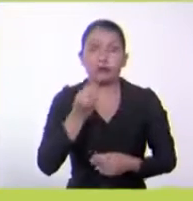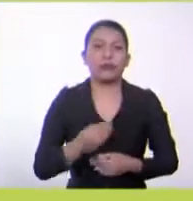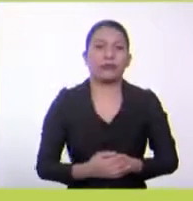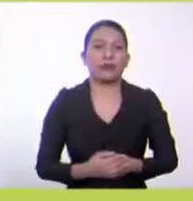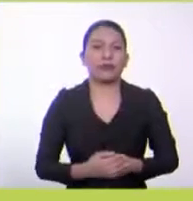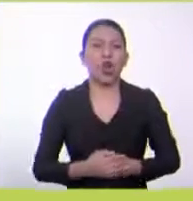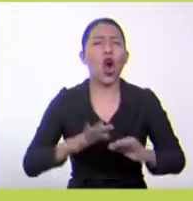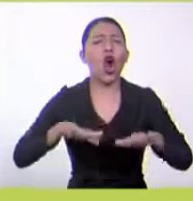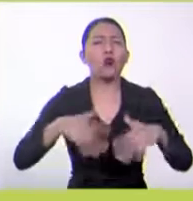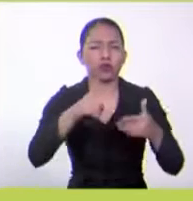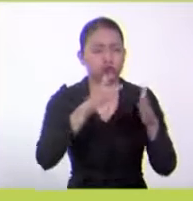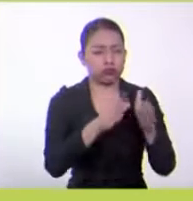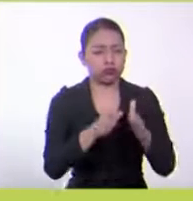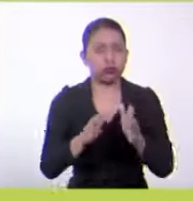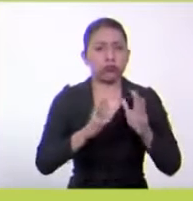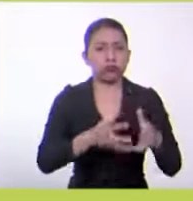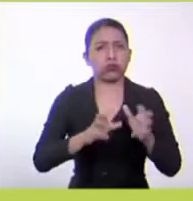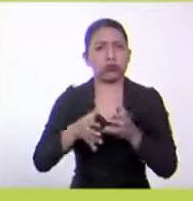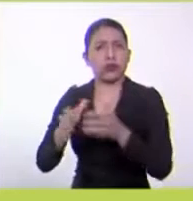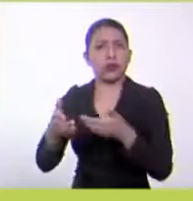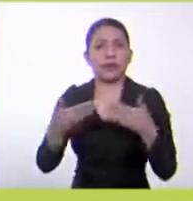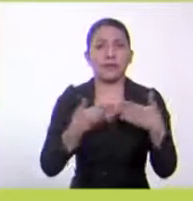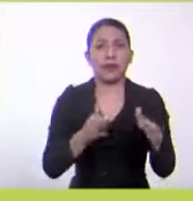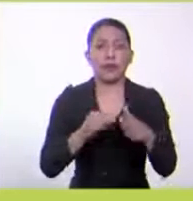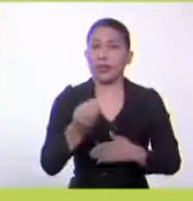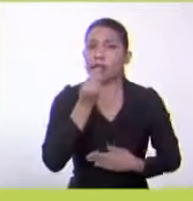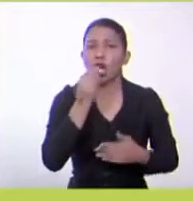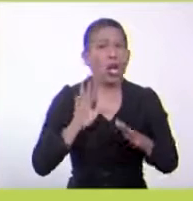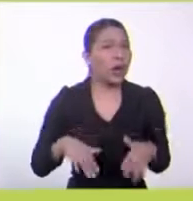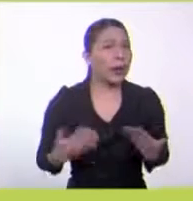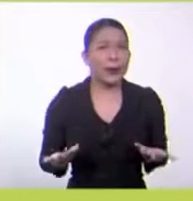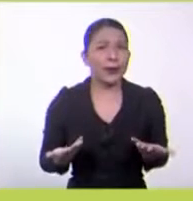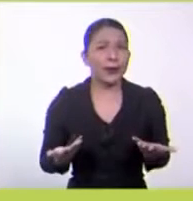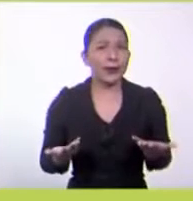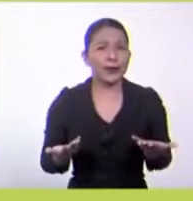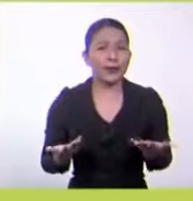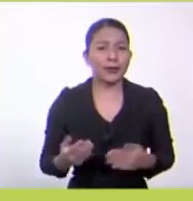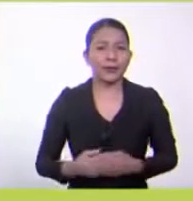¿Cómo clasificamos a los organismos por su alimentación?